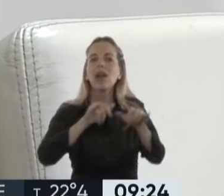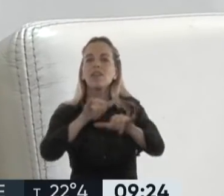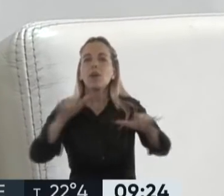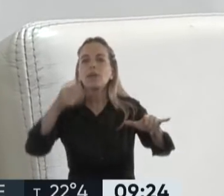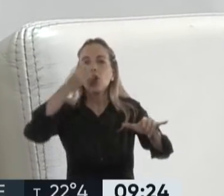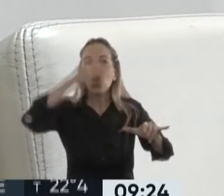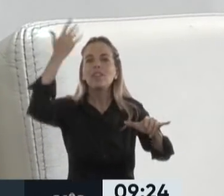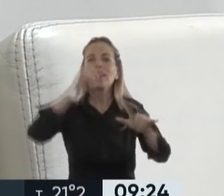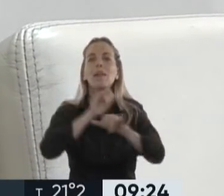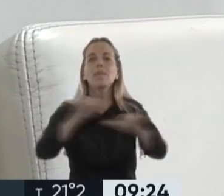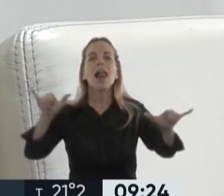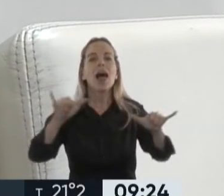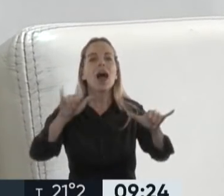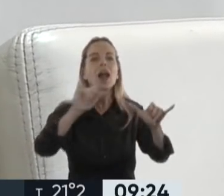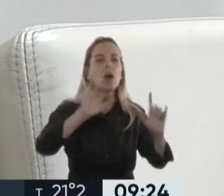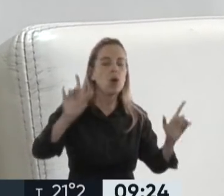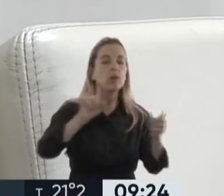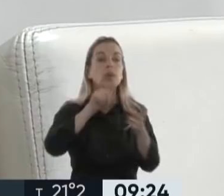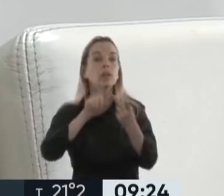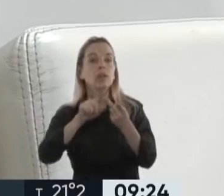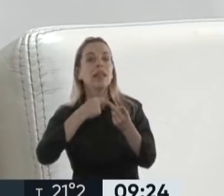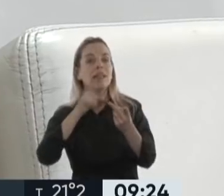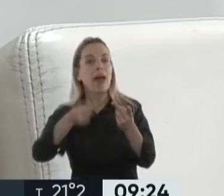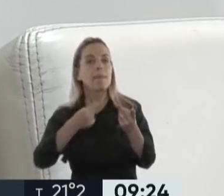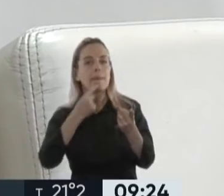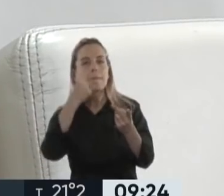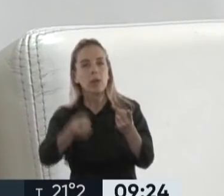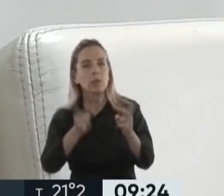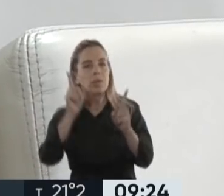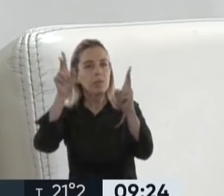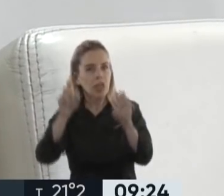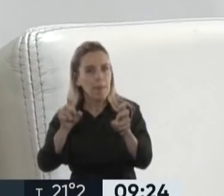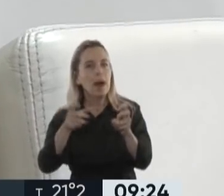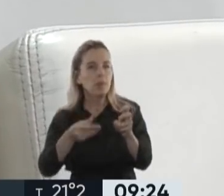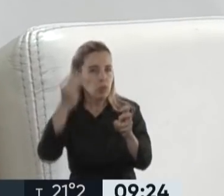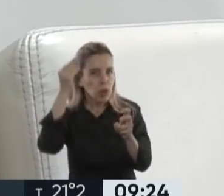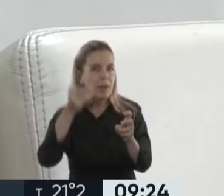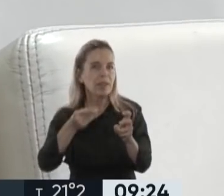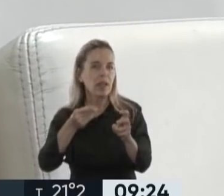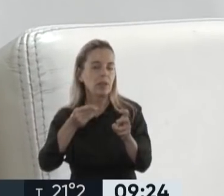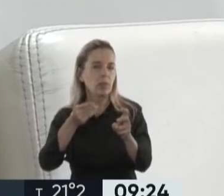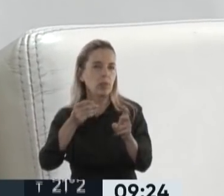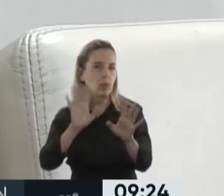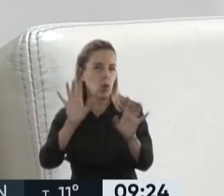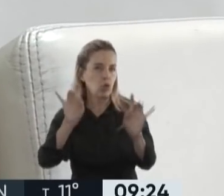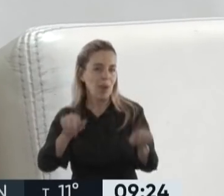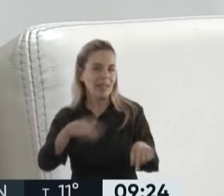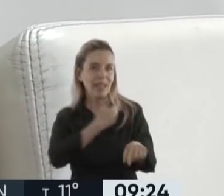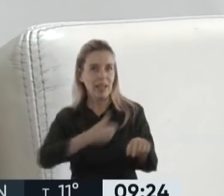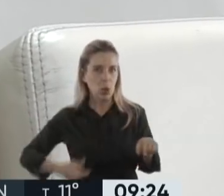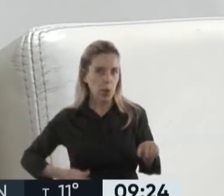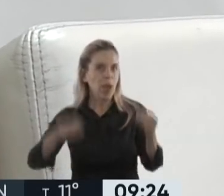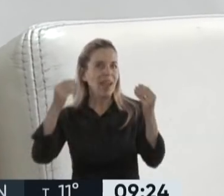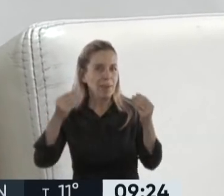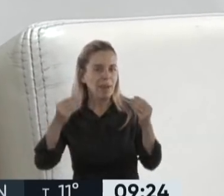para brindar y también consultarle, porque este tema ha sido recurrente en los últimos tiempos, no solamente con esta gestión, la